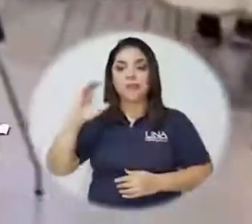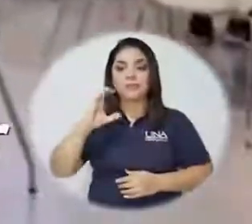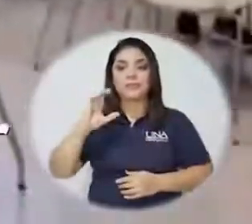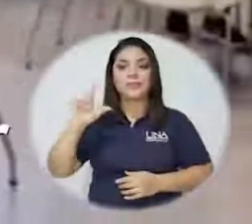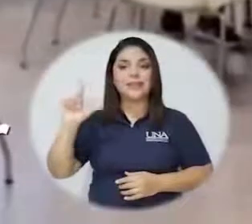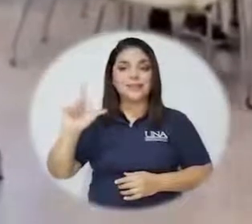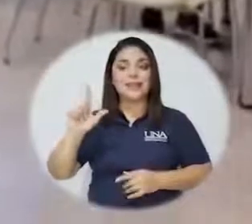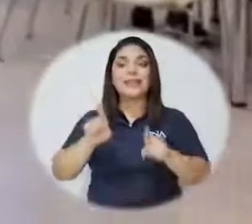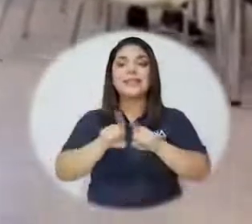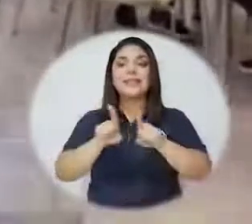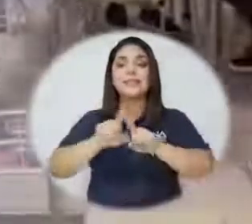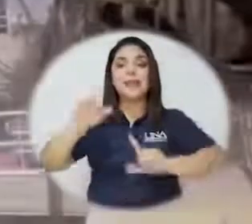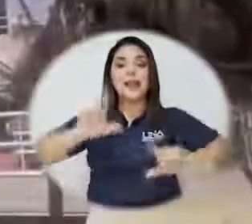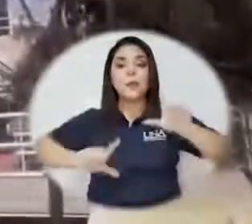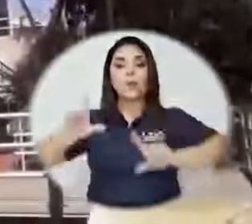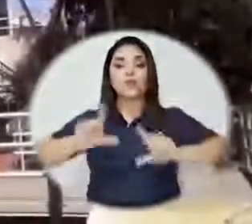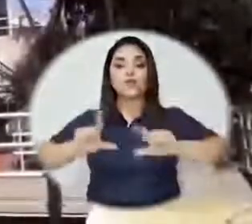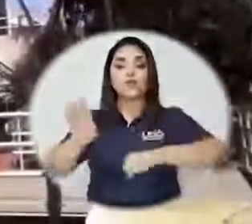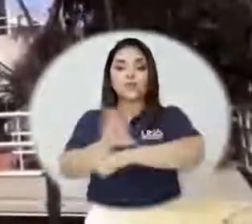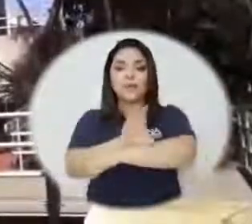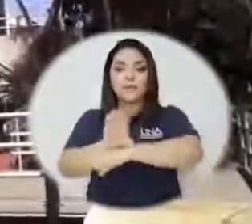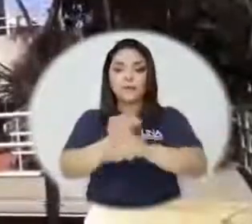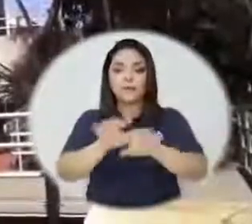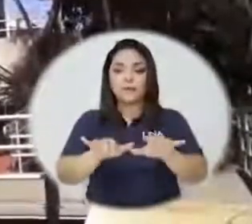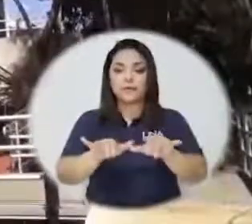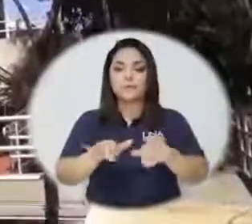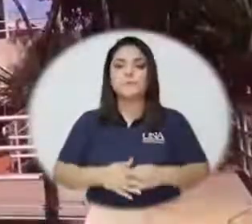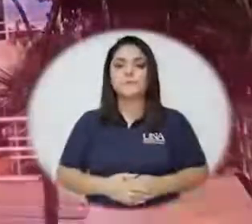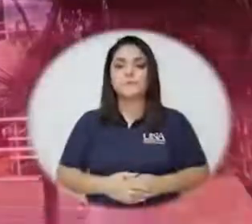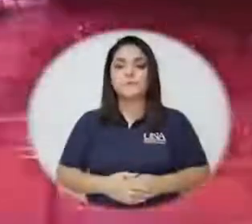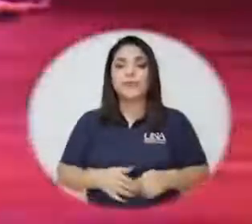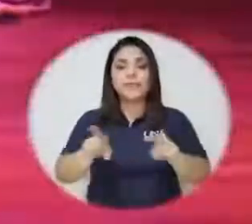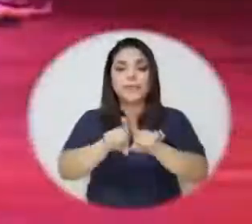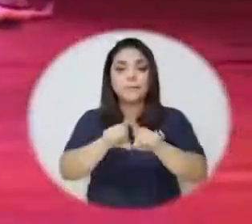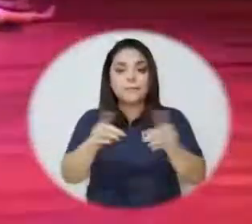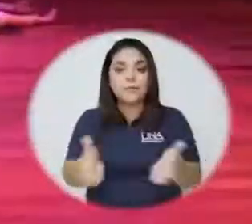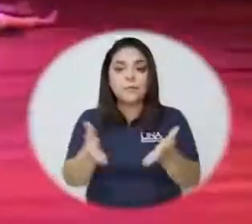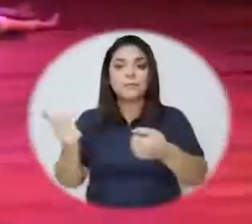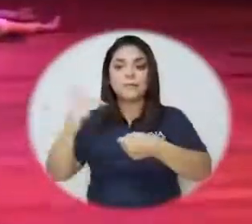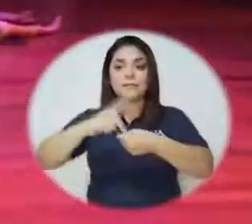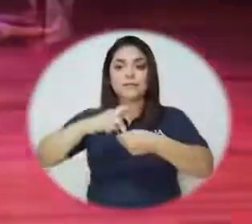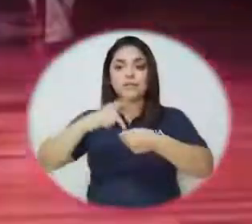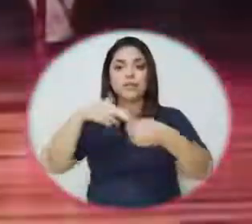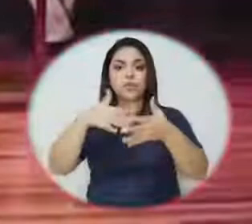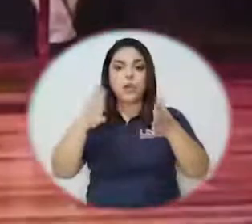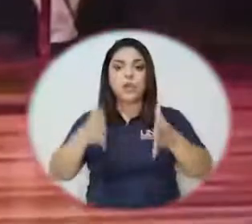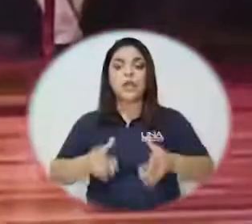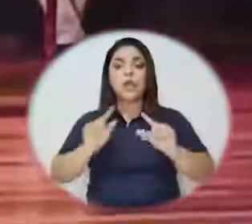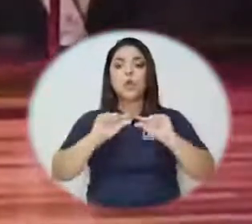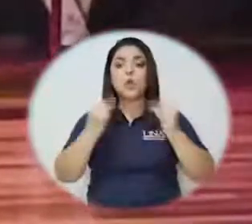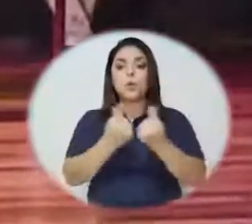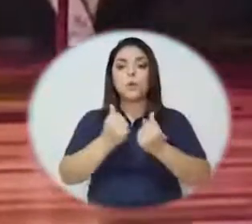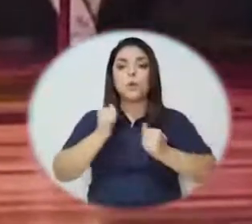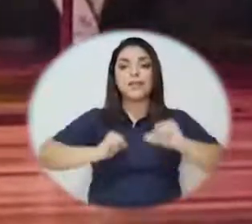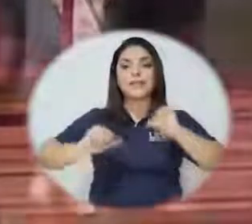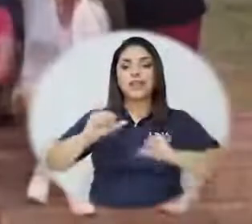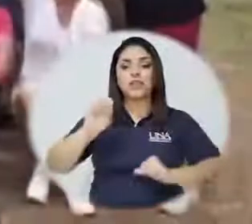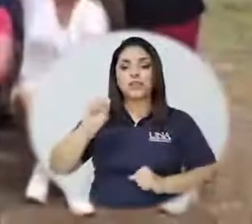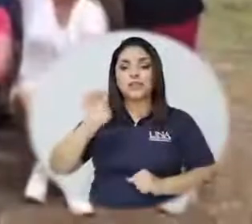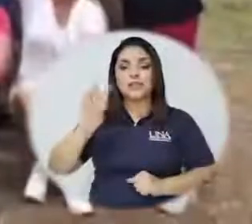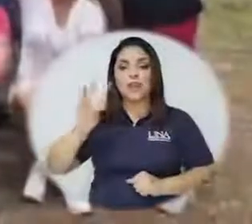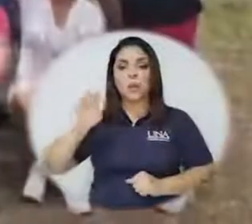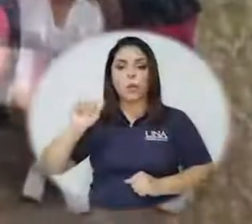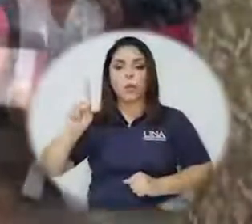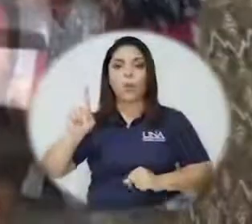Constantino Láscaris y el Laboratorio de Informática. Además, fomenta la participación estudiantil con el Grupo de Teatro CEWAC y